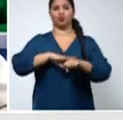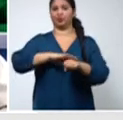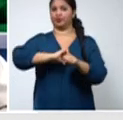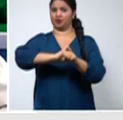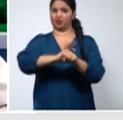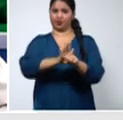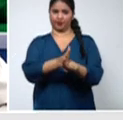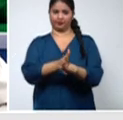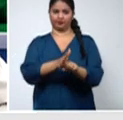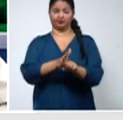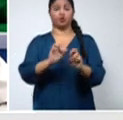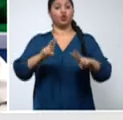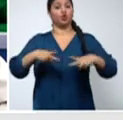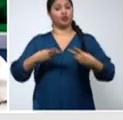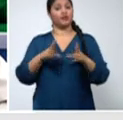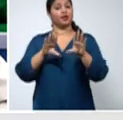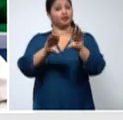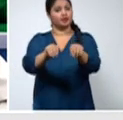familiares y amistades.